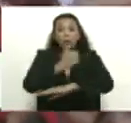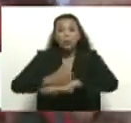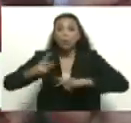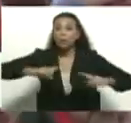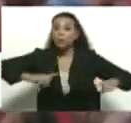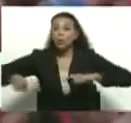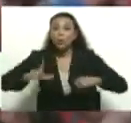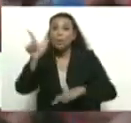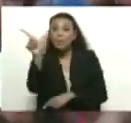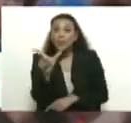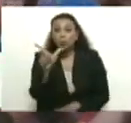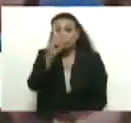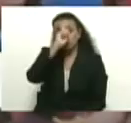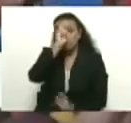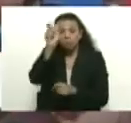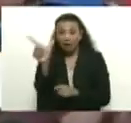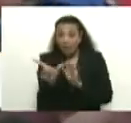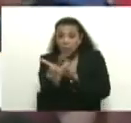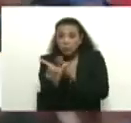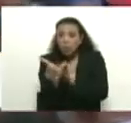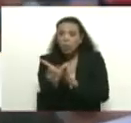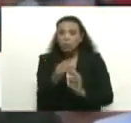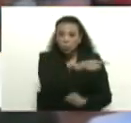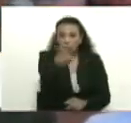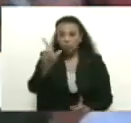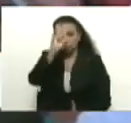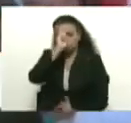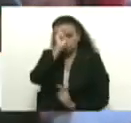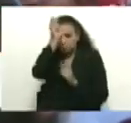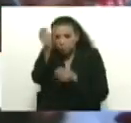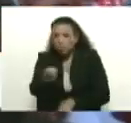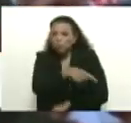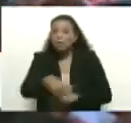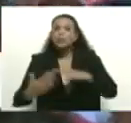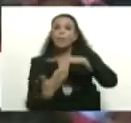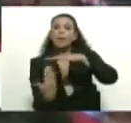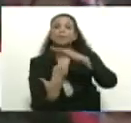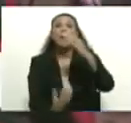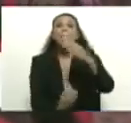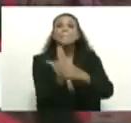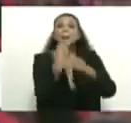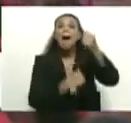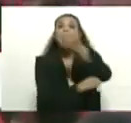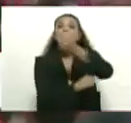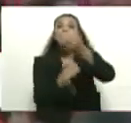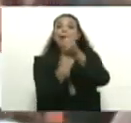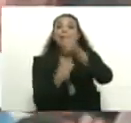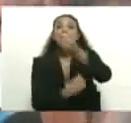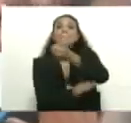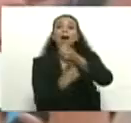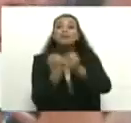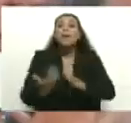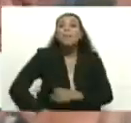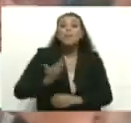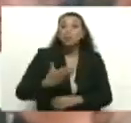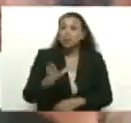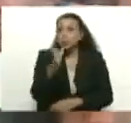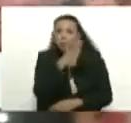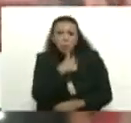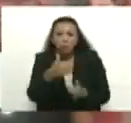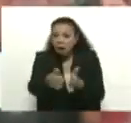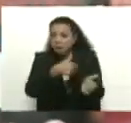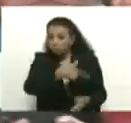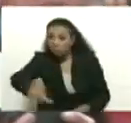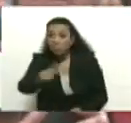nuestro partido. Son ustedes la base fundamental de la revolución bolivariana. Sin ustedes esto